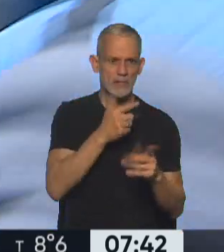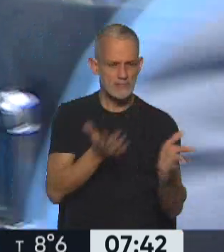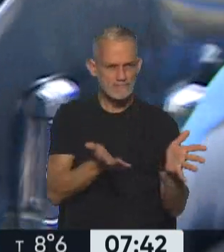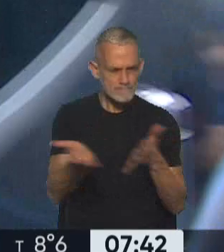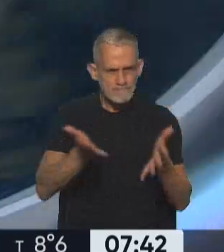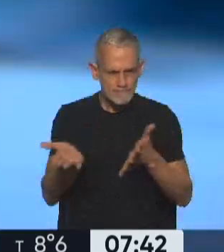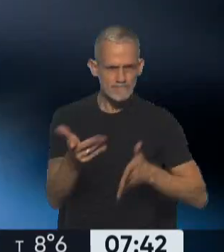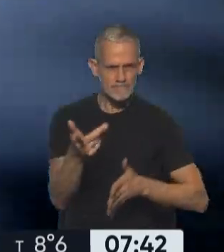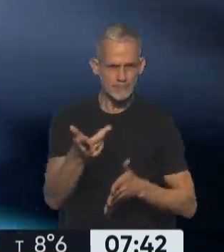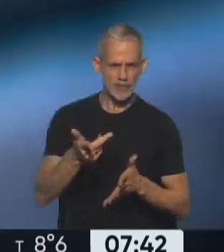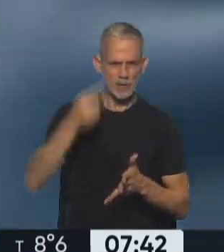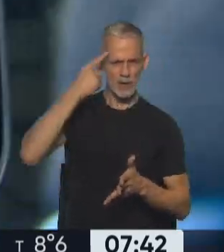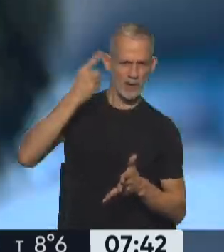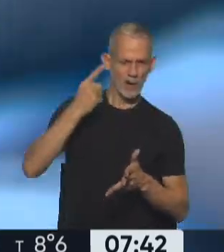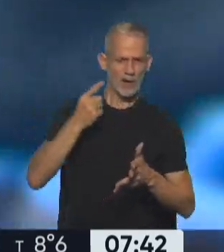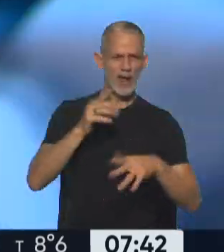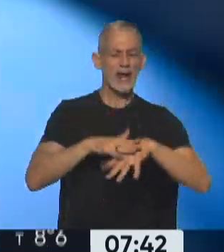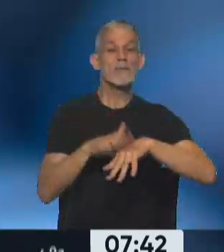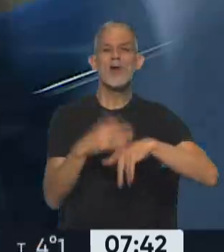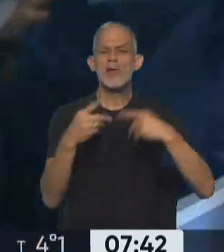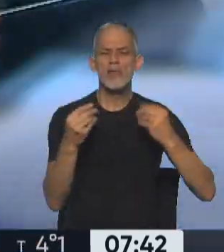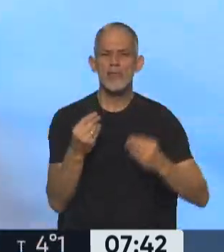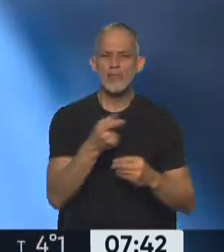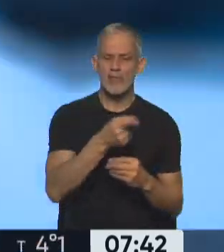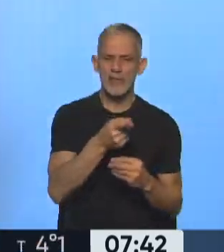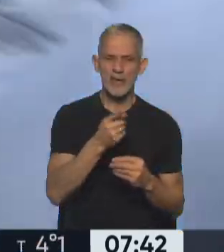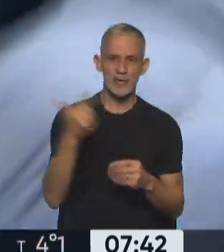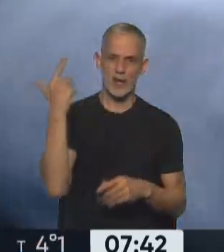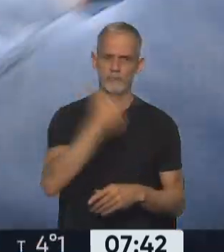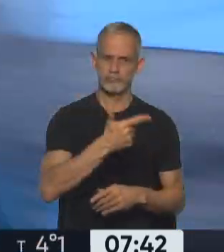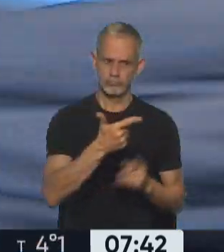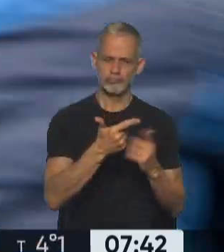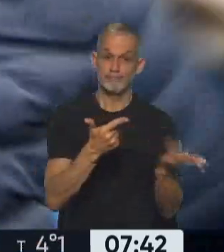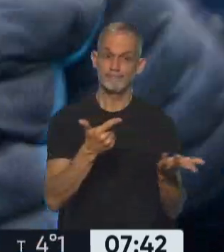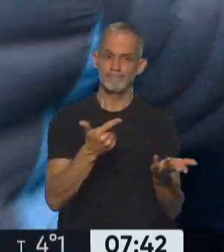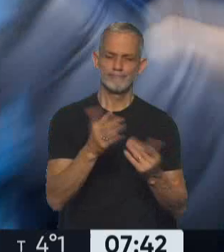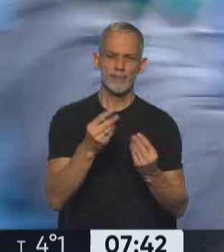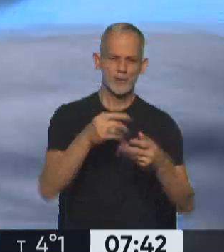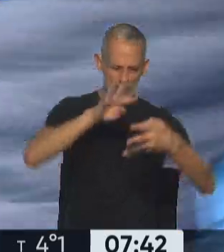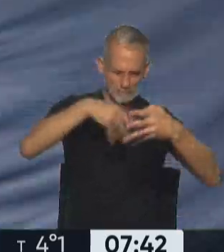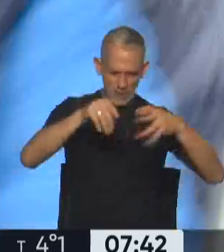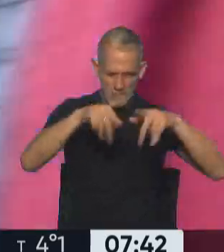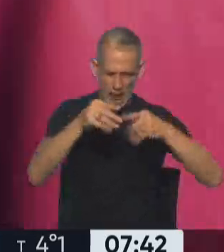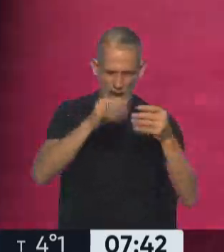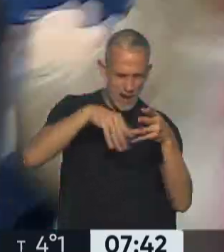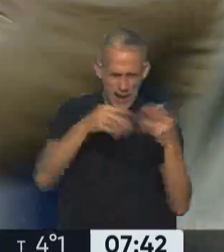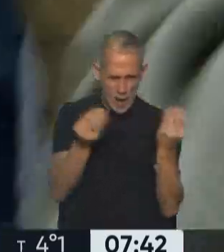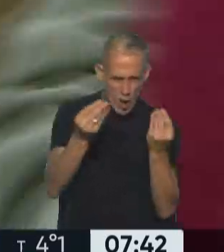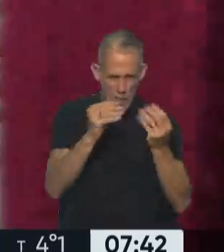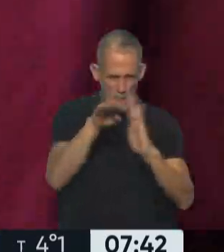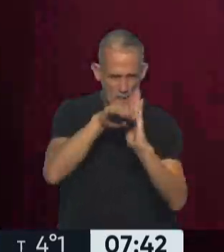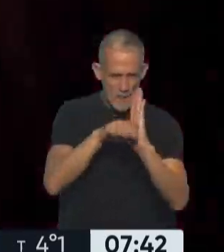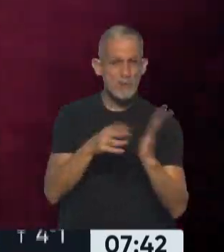como la principal responsable del ataque en sí. Que llevaba adelante la planificación, si querés, de alguna manera.